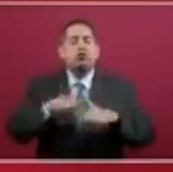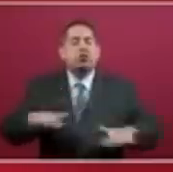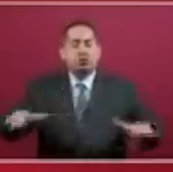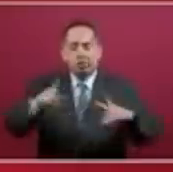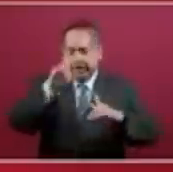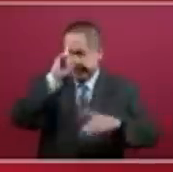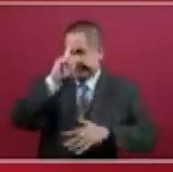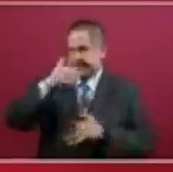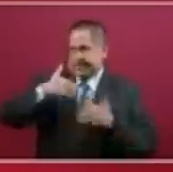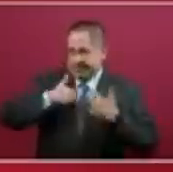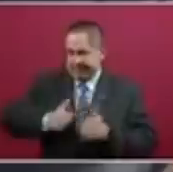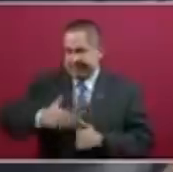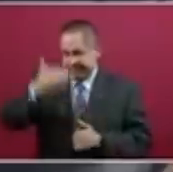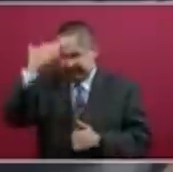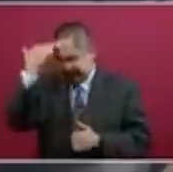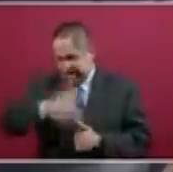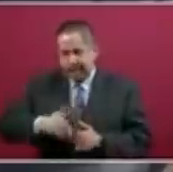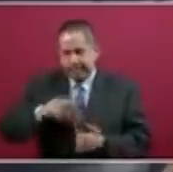muy consciente,